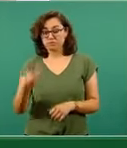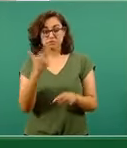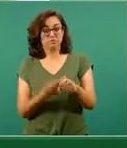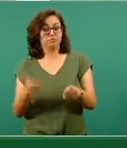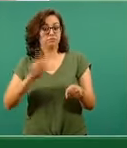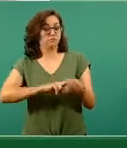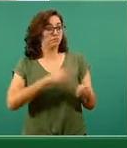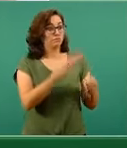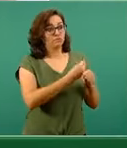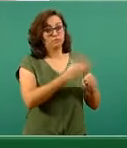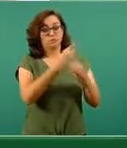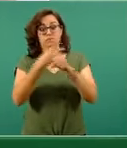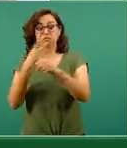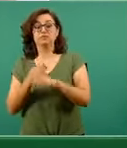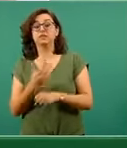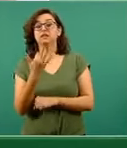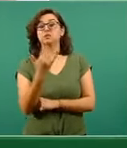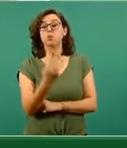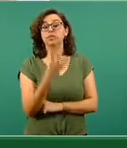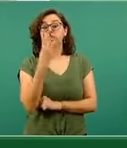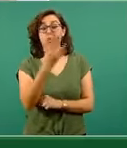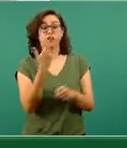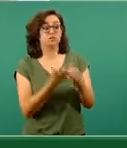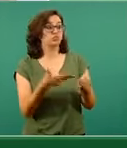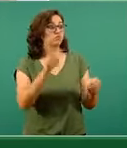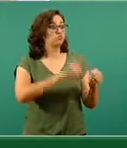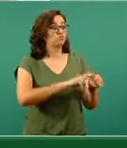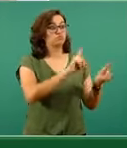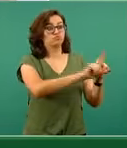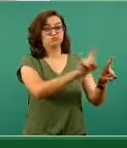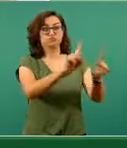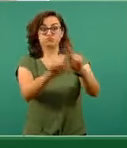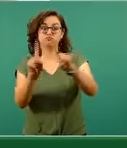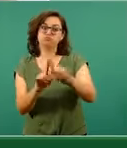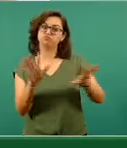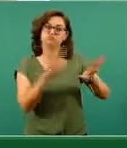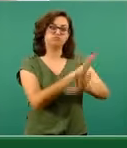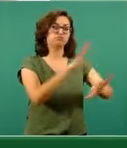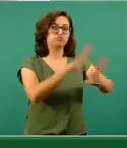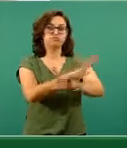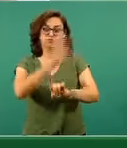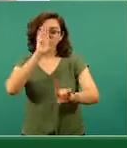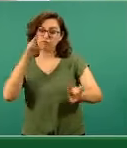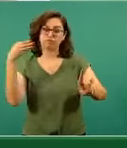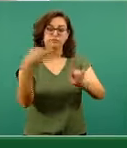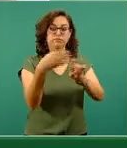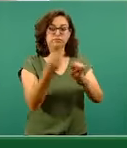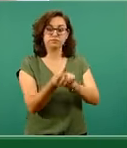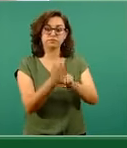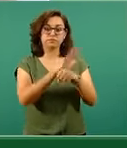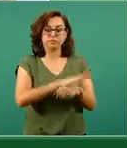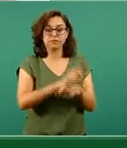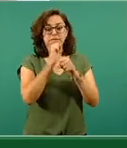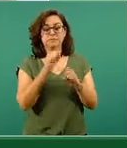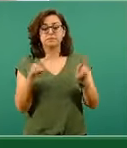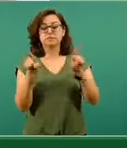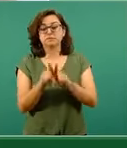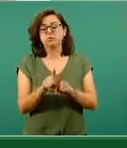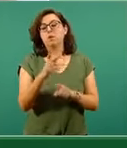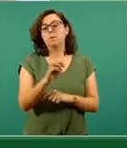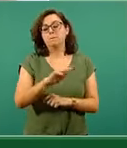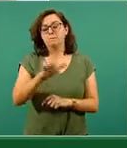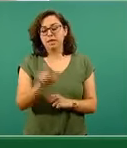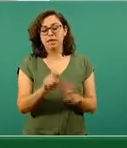hospitalaria en 54 hospitales, con todas las instituciones que conforman el sector salud, IMSS, ISSSTE, Pemex, Sedena, y